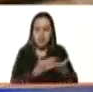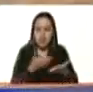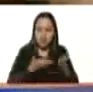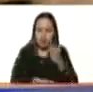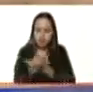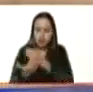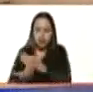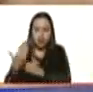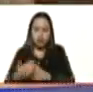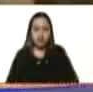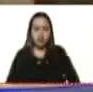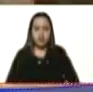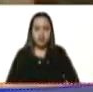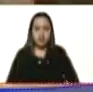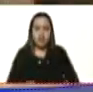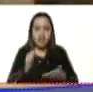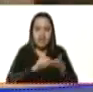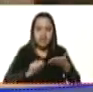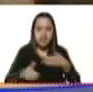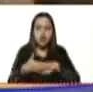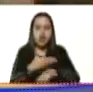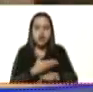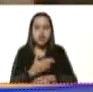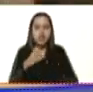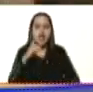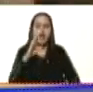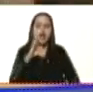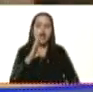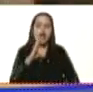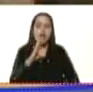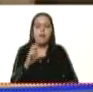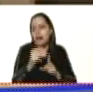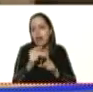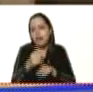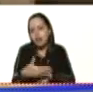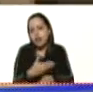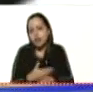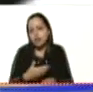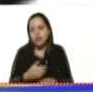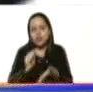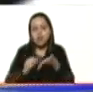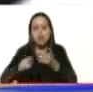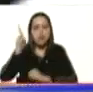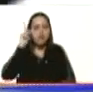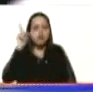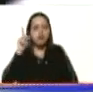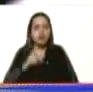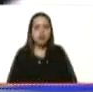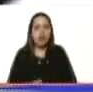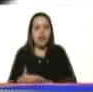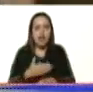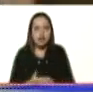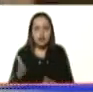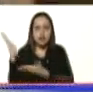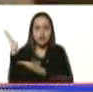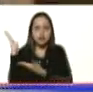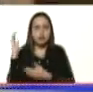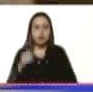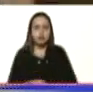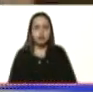profesor Reinaldo Bolívar, así lo anuncio, para que en las universidades,